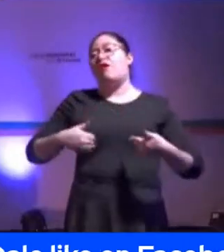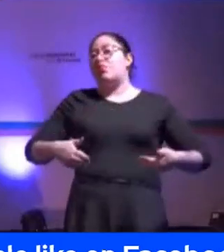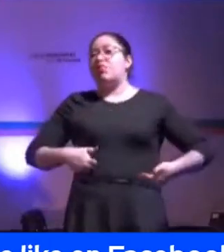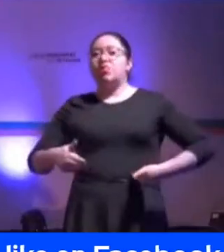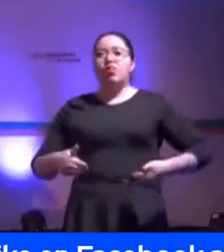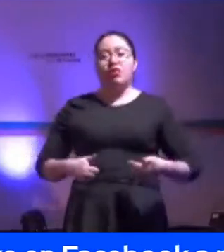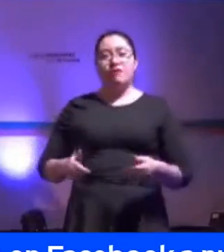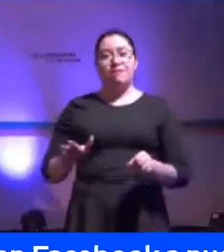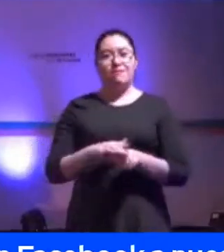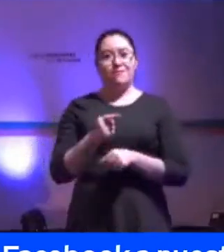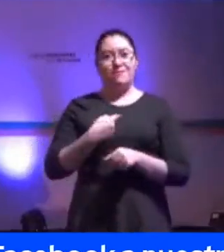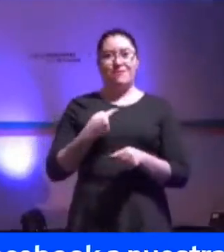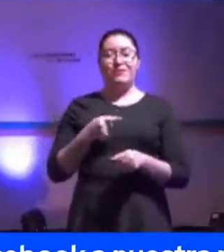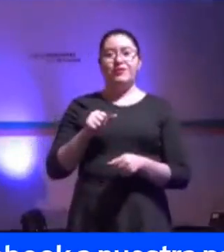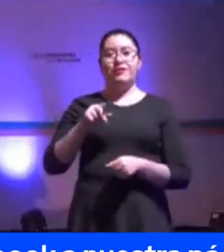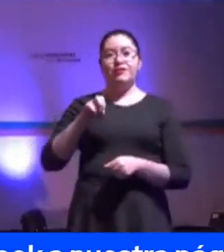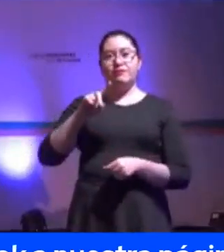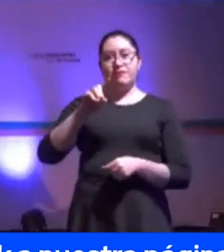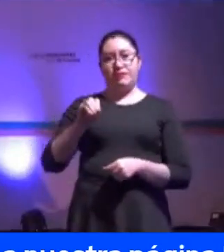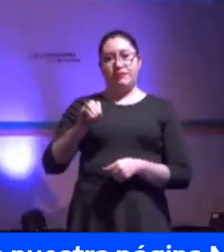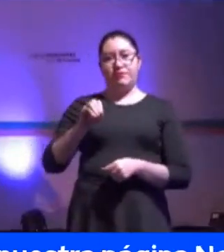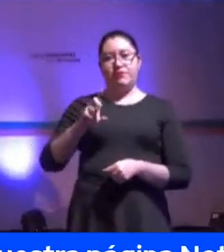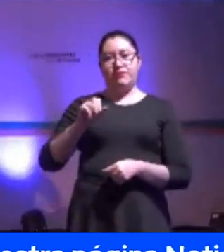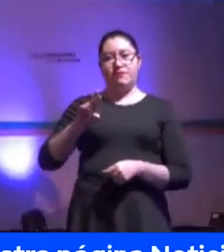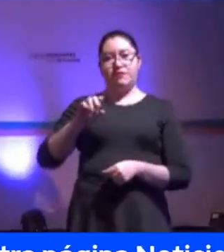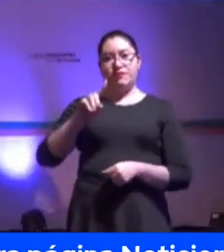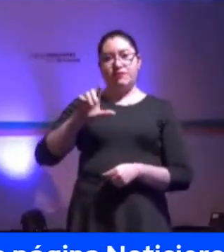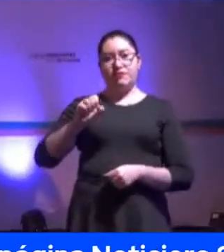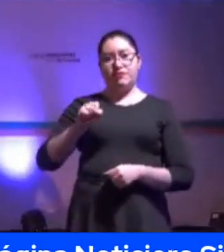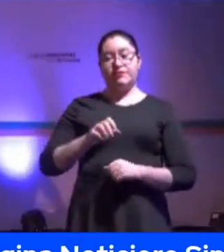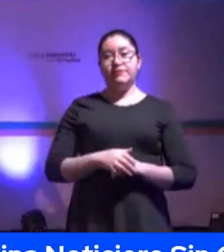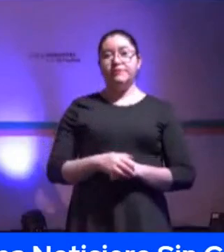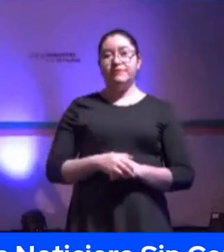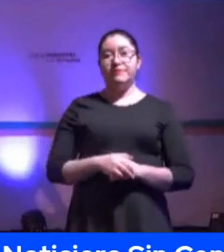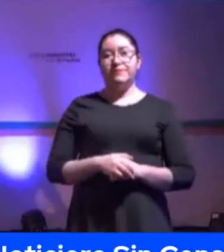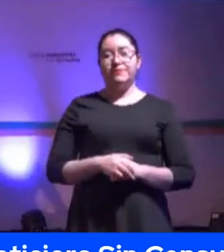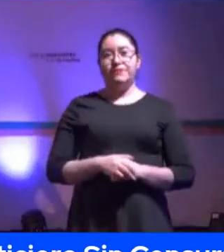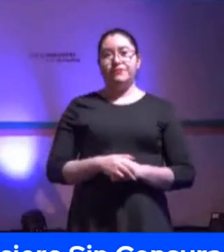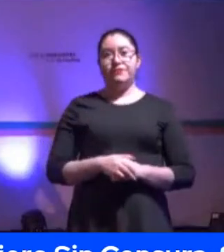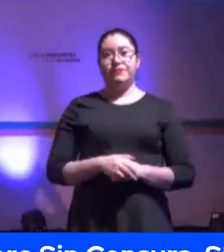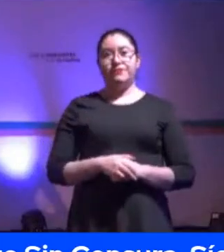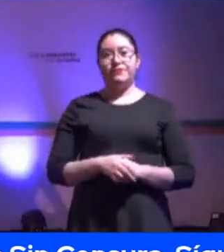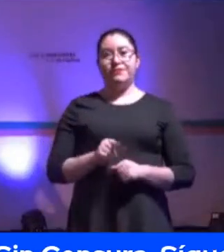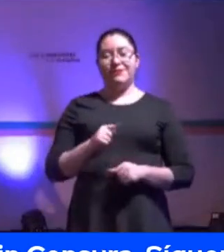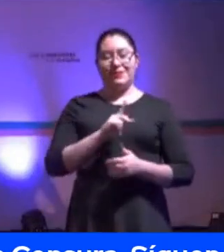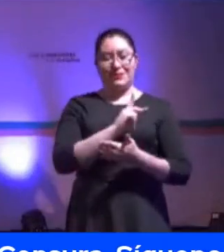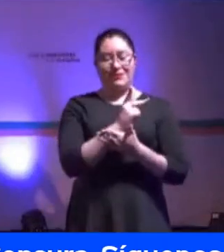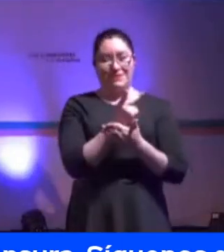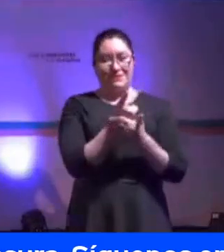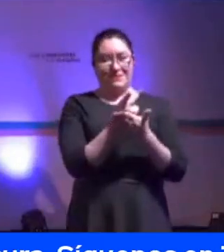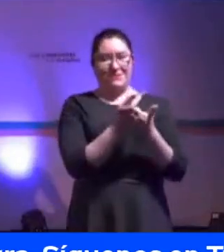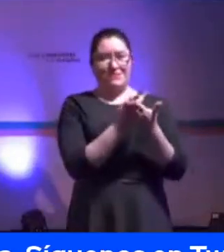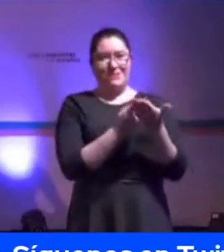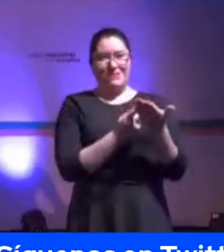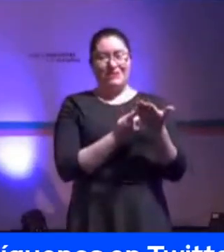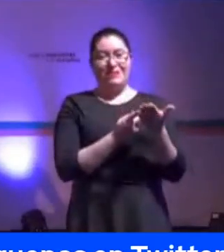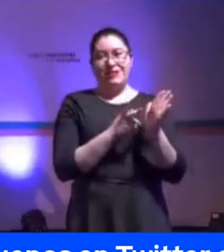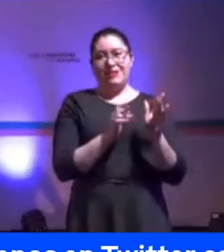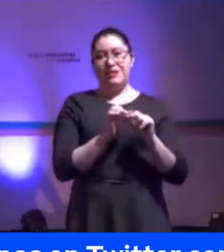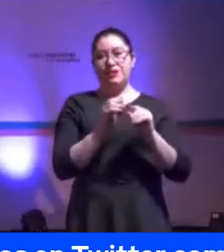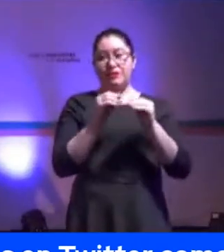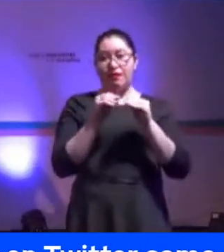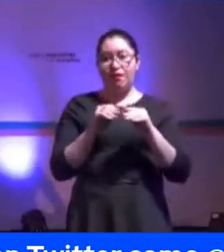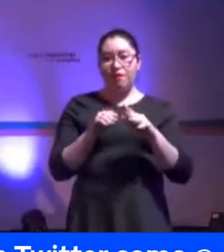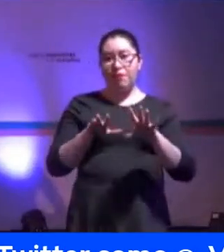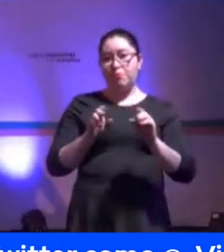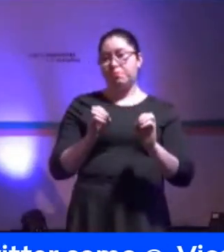políticos como Silvano Aureoles, que pues salen en programas que ya no tienen el rating que